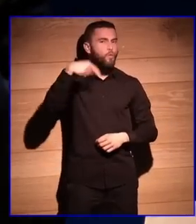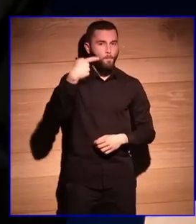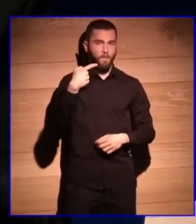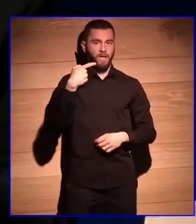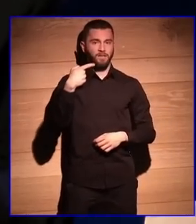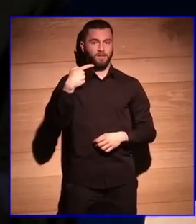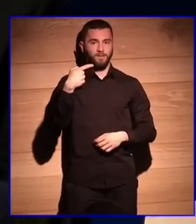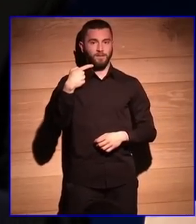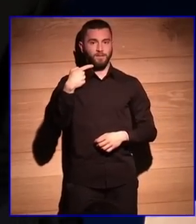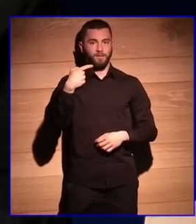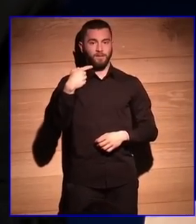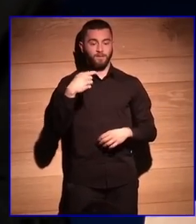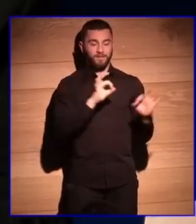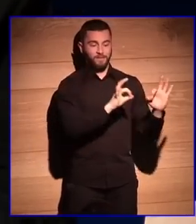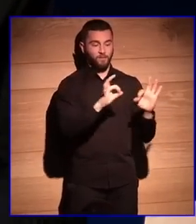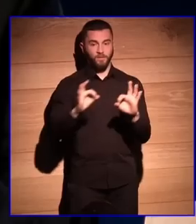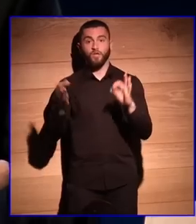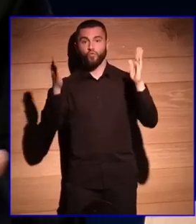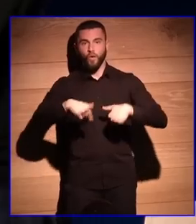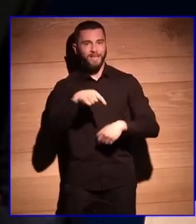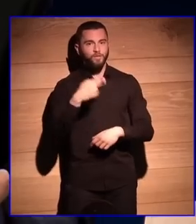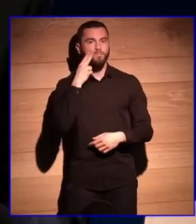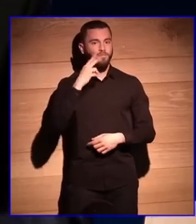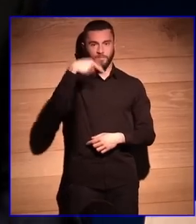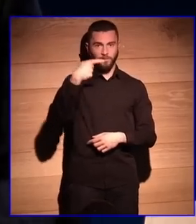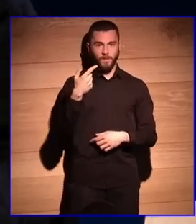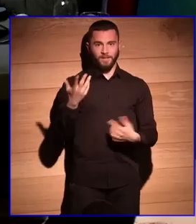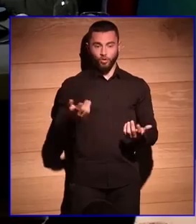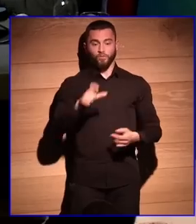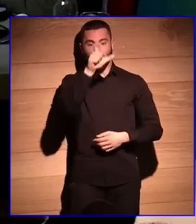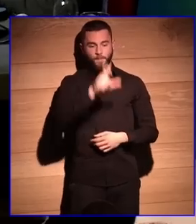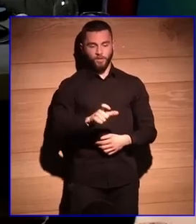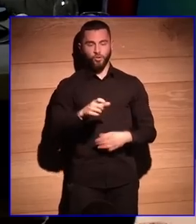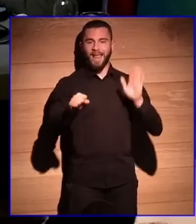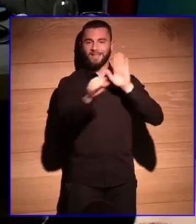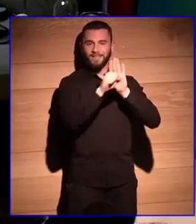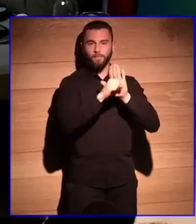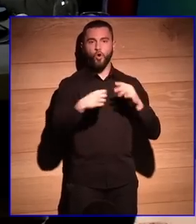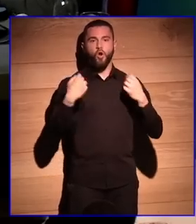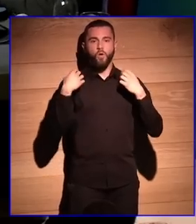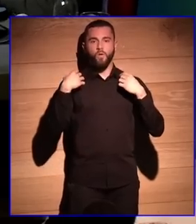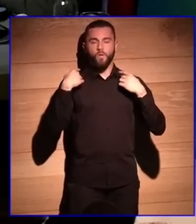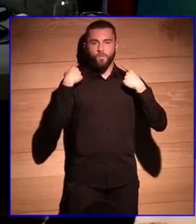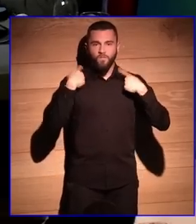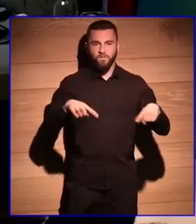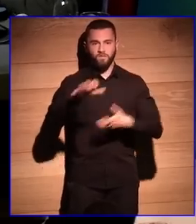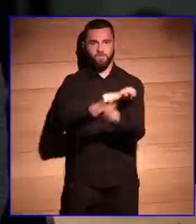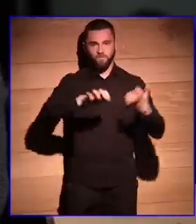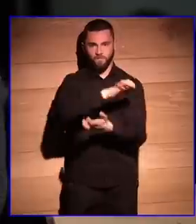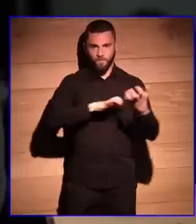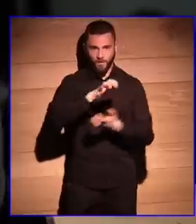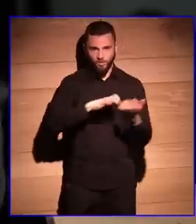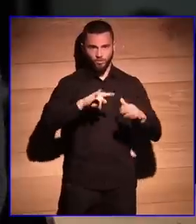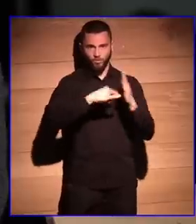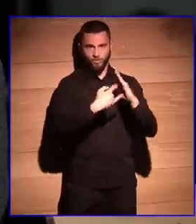se desordenen las cosas y aparece un tío que simboliza al caos, ¿no? Y que también parte de una tara también, mental. Claro. No hay un plan